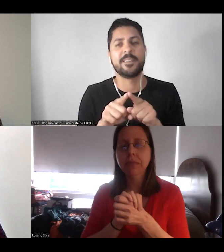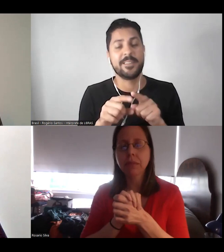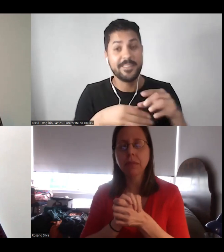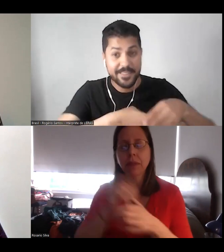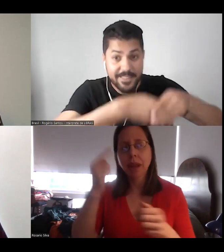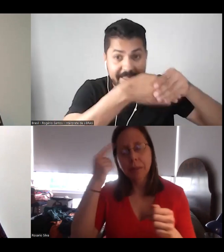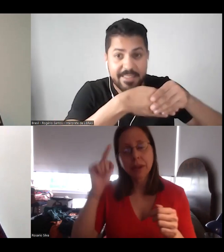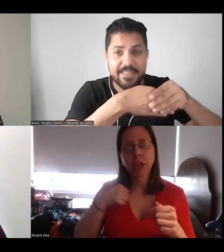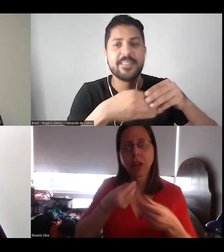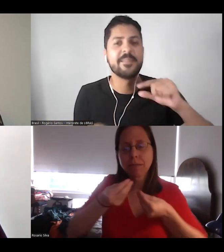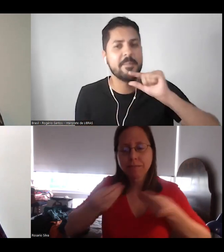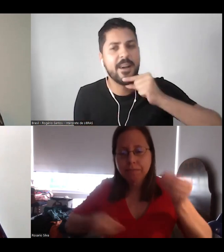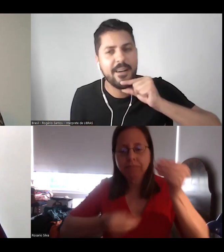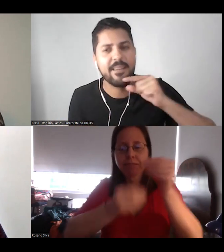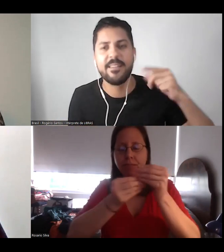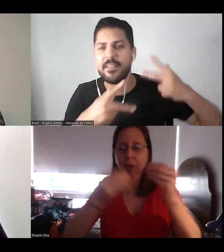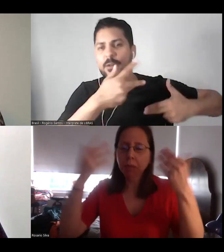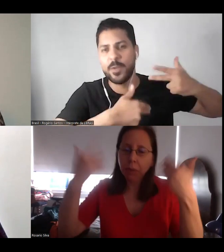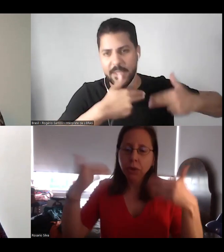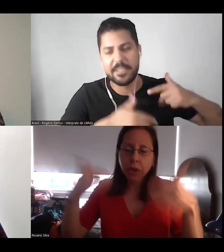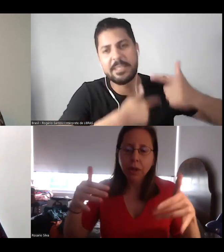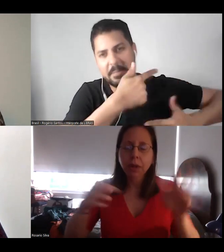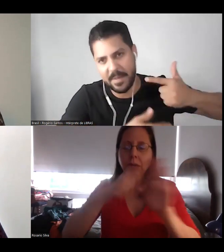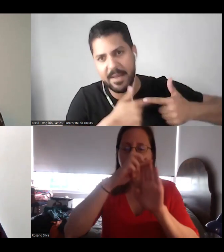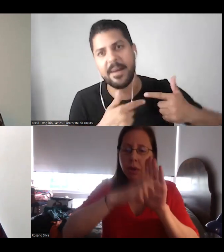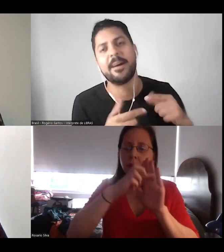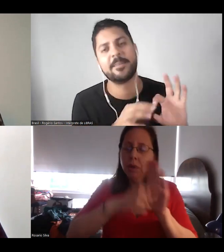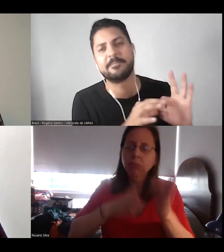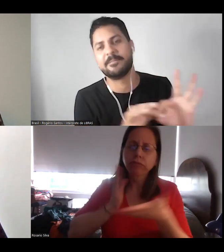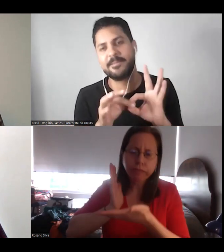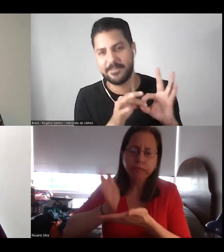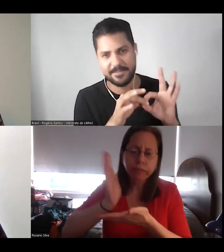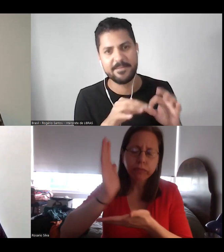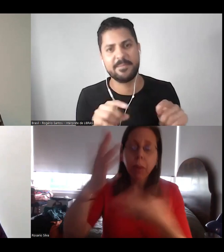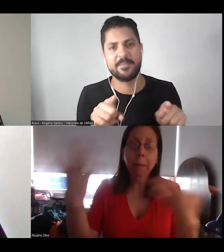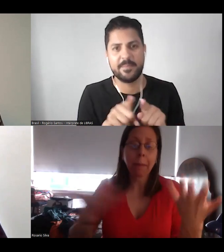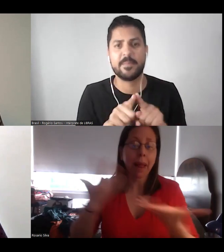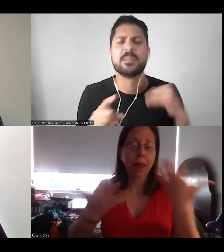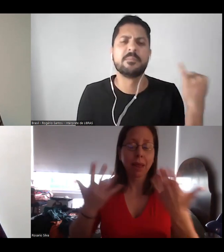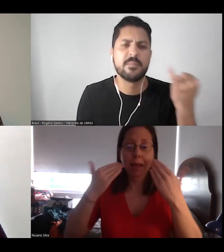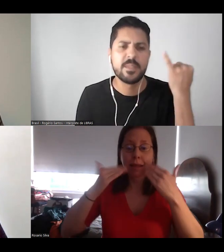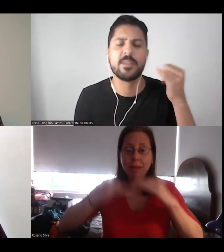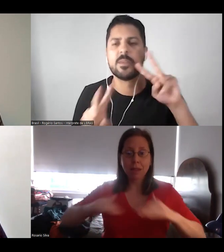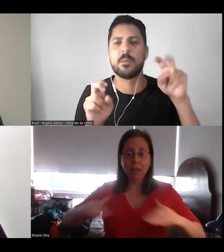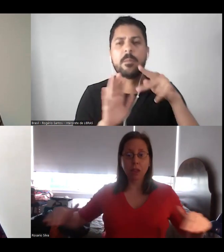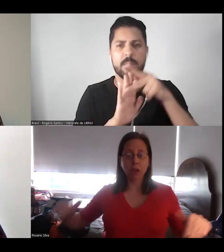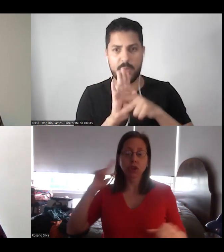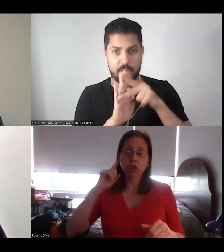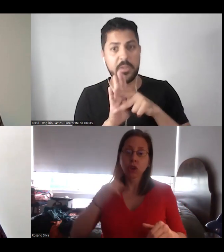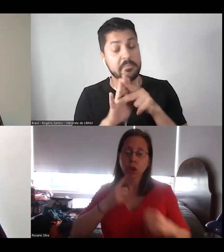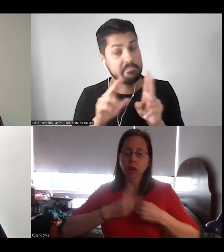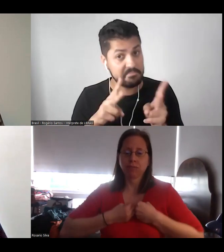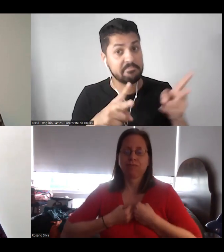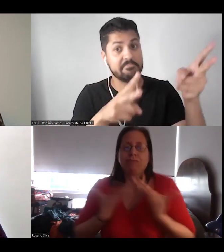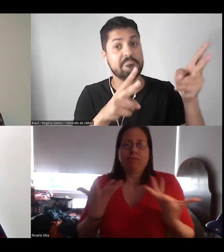Carolina por el trabajo realizado. Pero quisiera agregar a lo mejor algo importante sobre el proyecto que ojalá continúe para